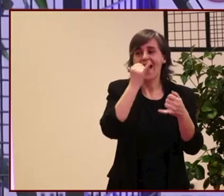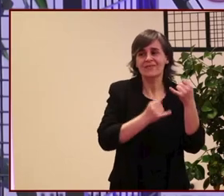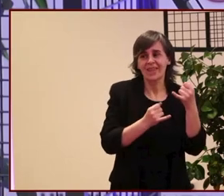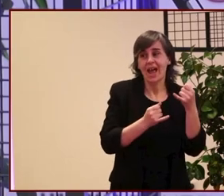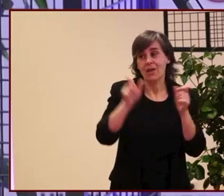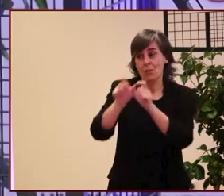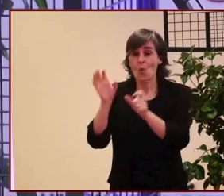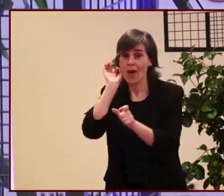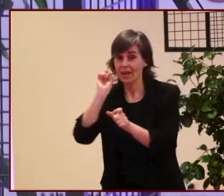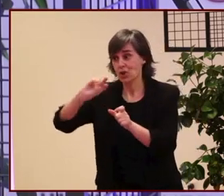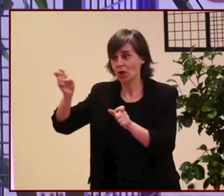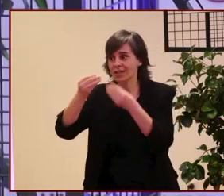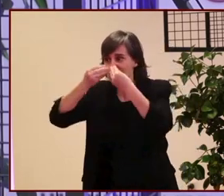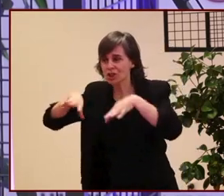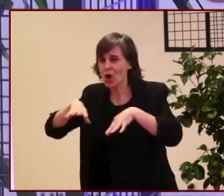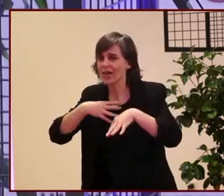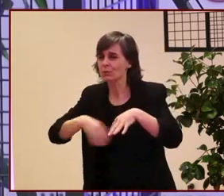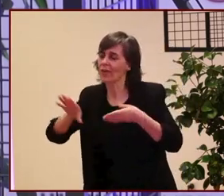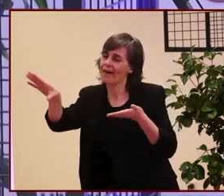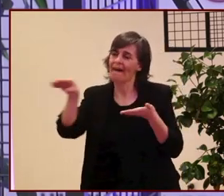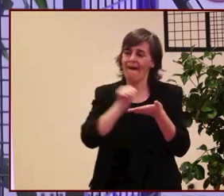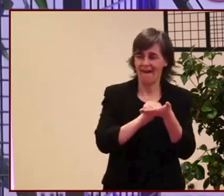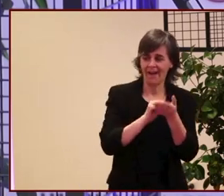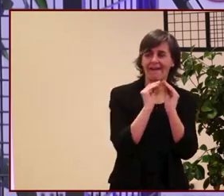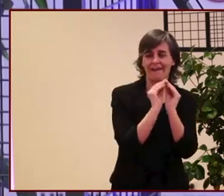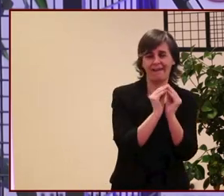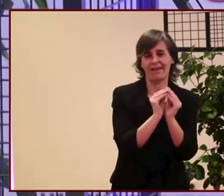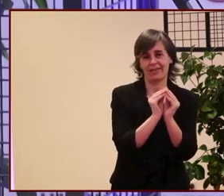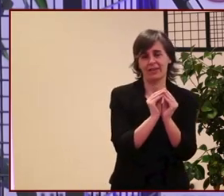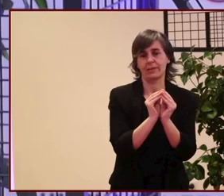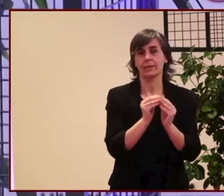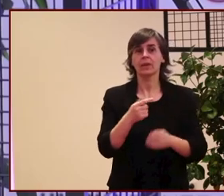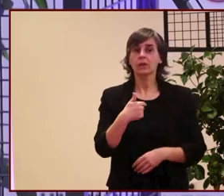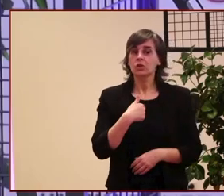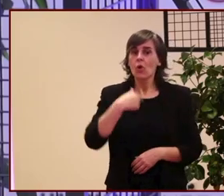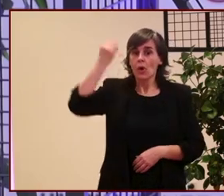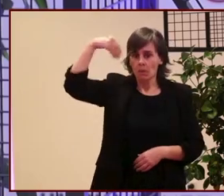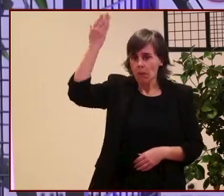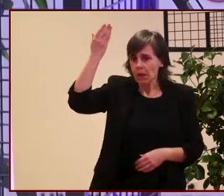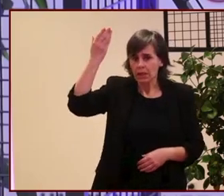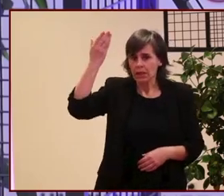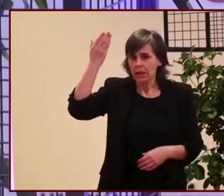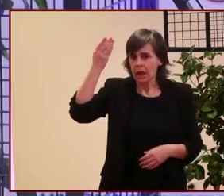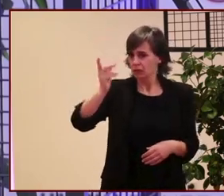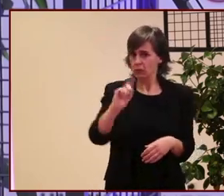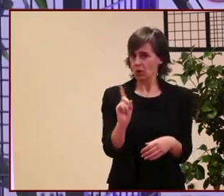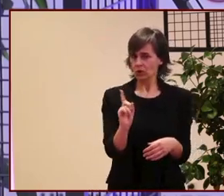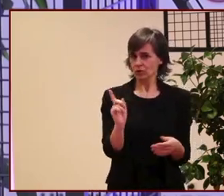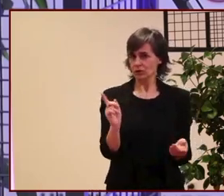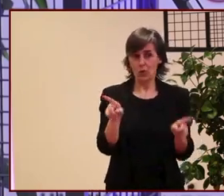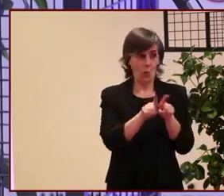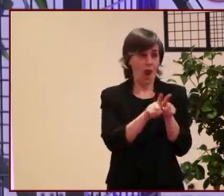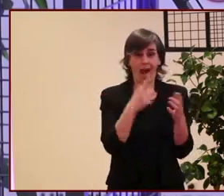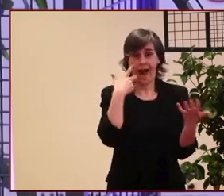contada yo no estoy inventando nada digamos como ninguna artista lo hace